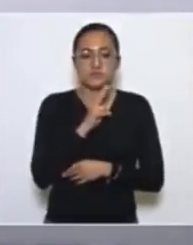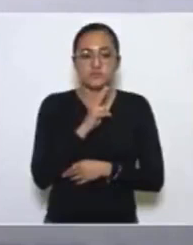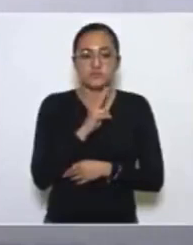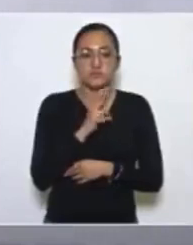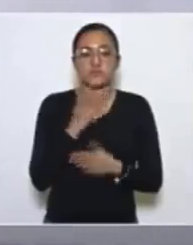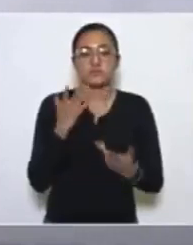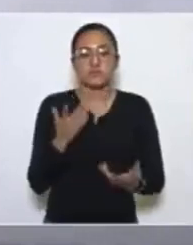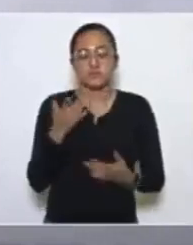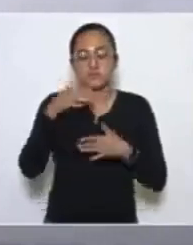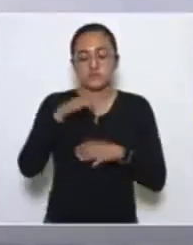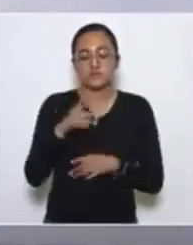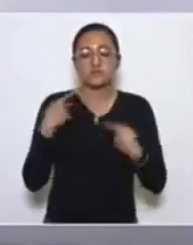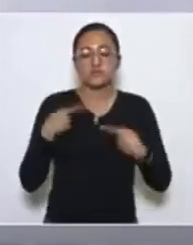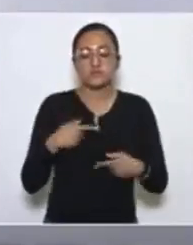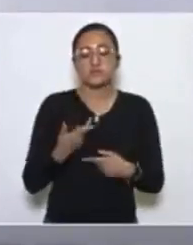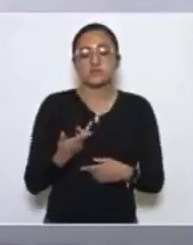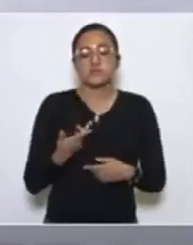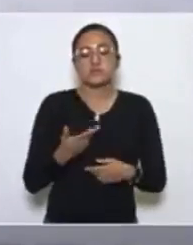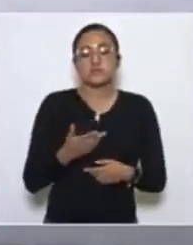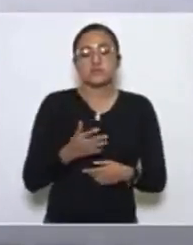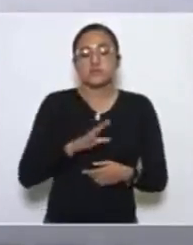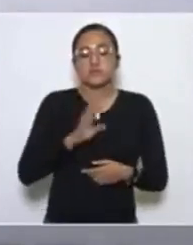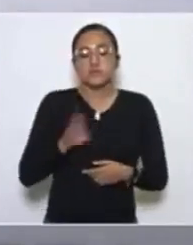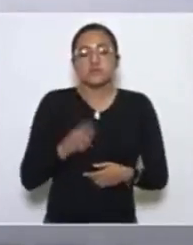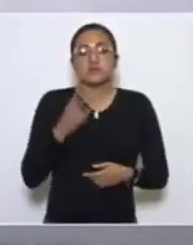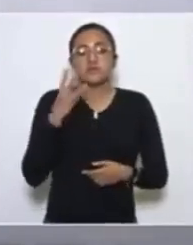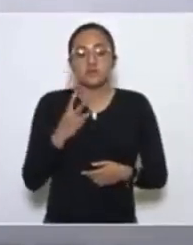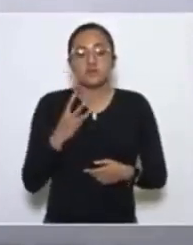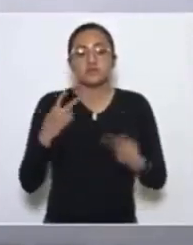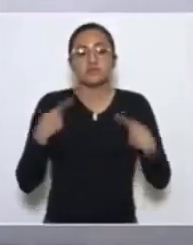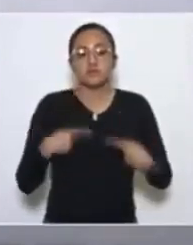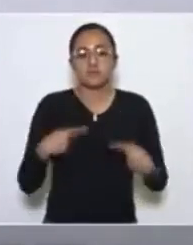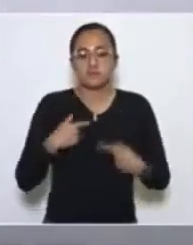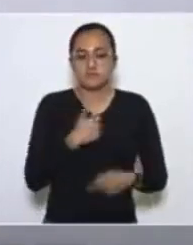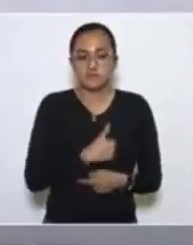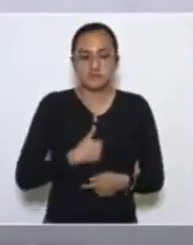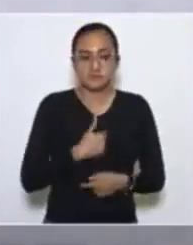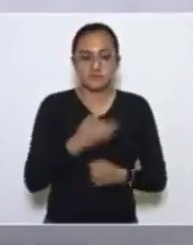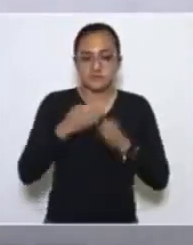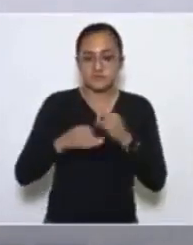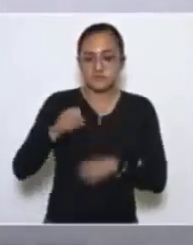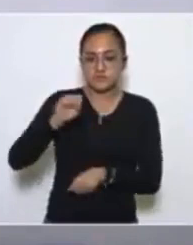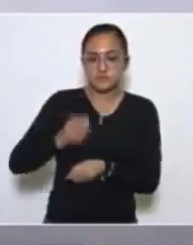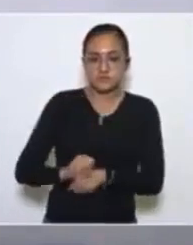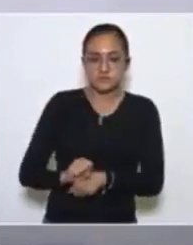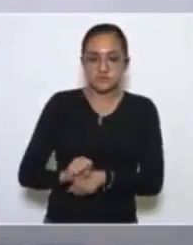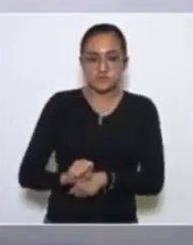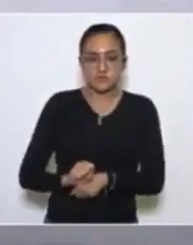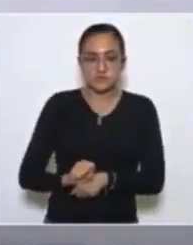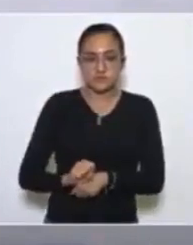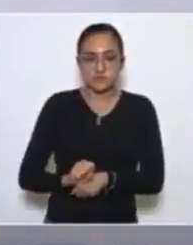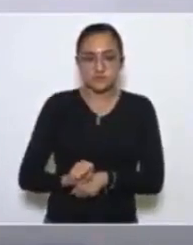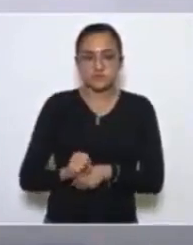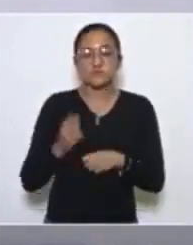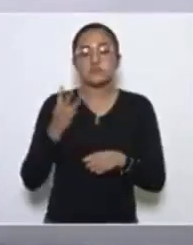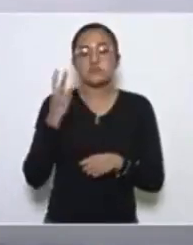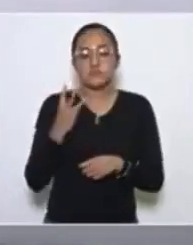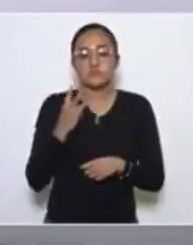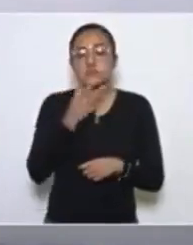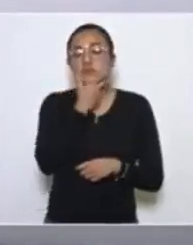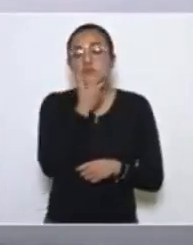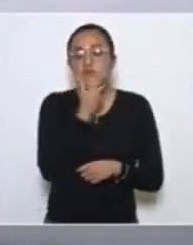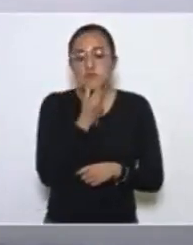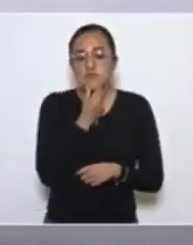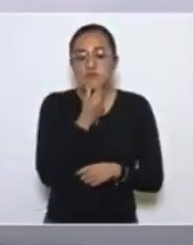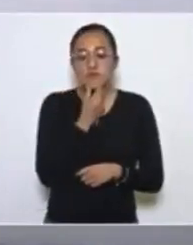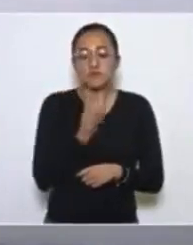respecta lamentablemente a las defunciones, 3 lamentables defunciones en el fin de semana. Los 3 masculinos,